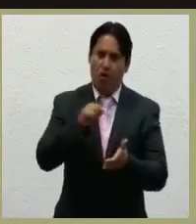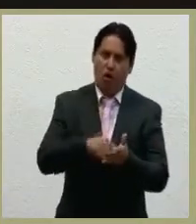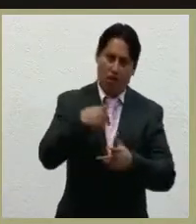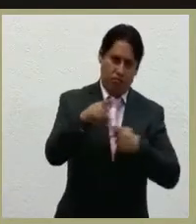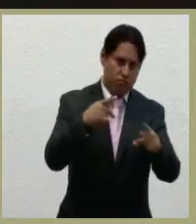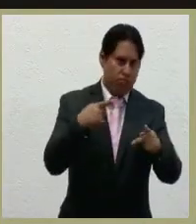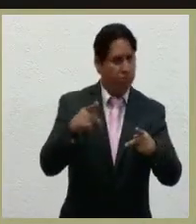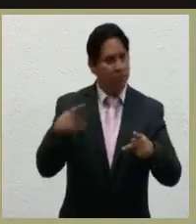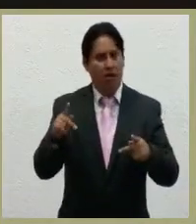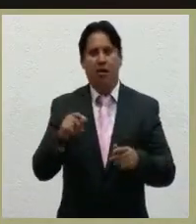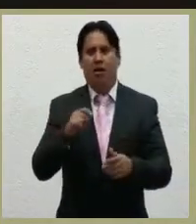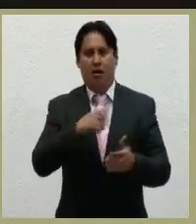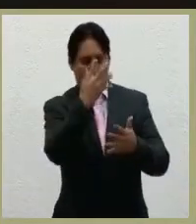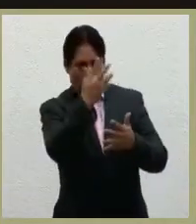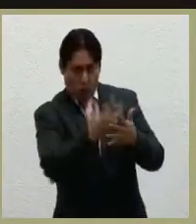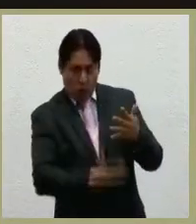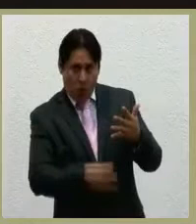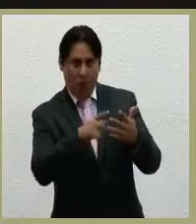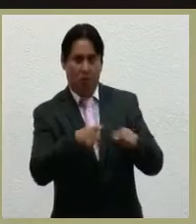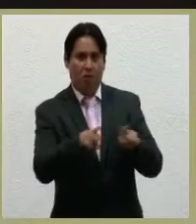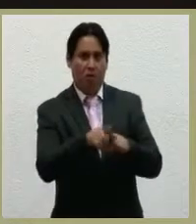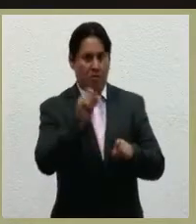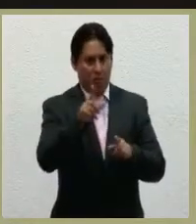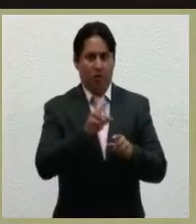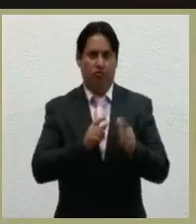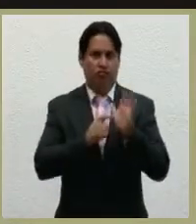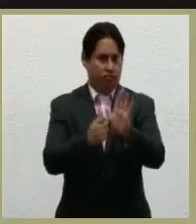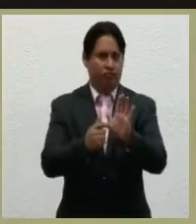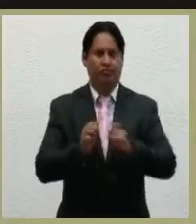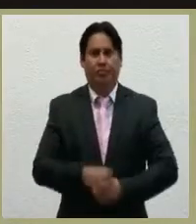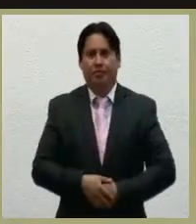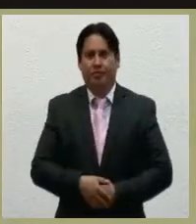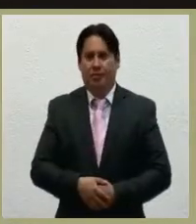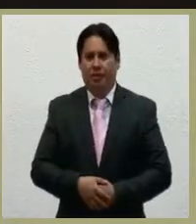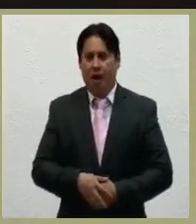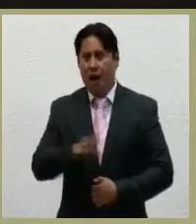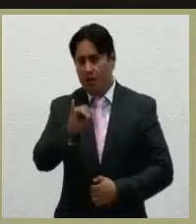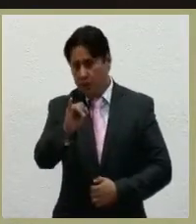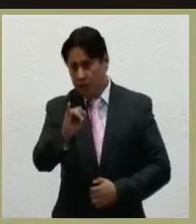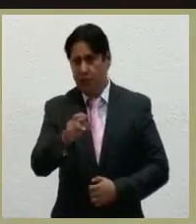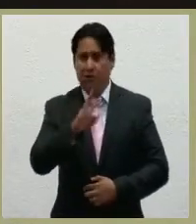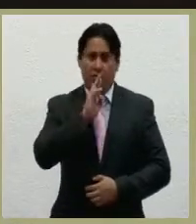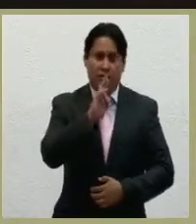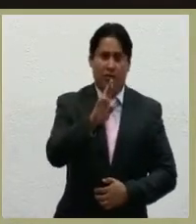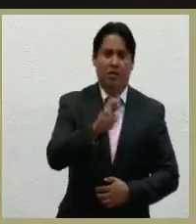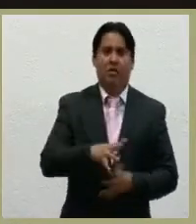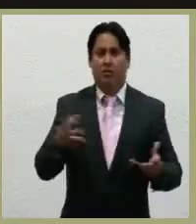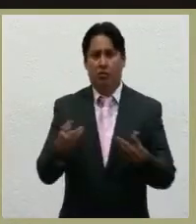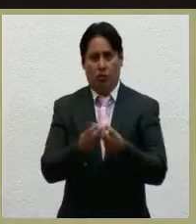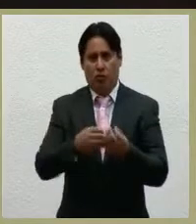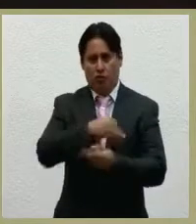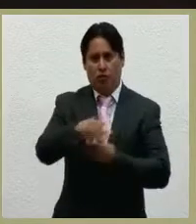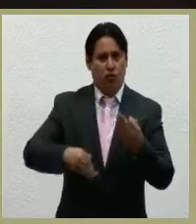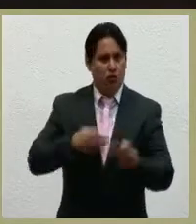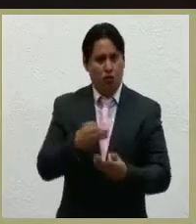los inmuebles descritos en el considerando único del presente dictamen. Así lo resolvieron y dictaminaron por unanimidad de votos los